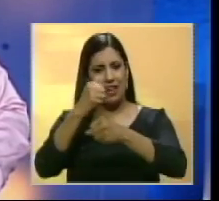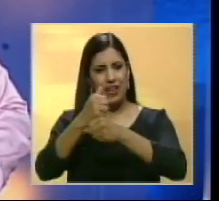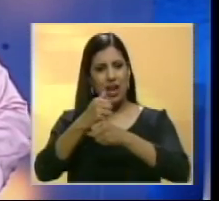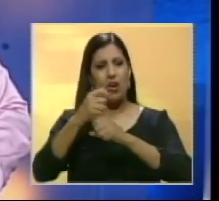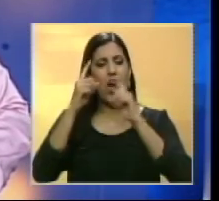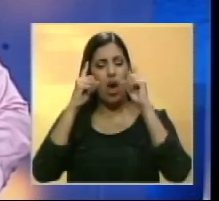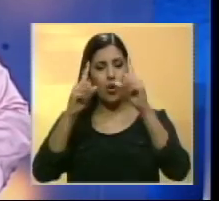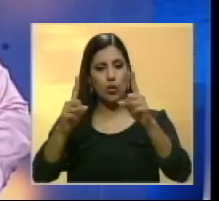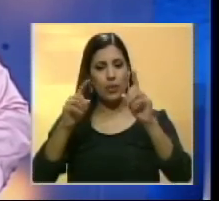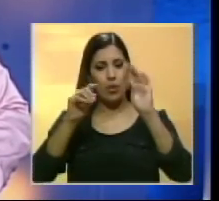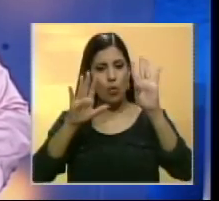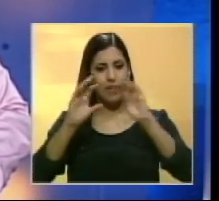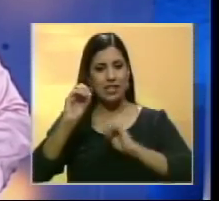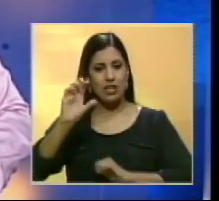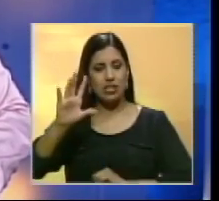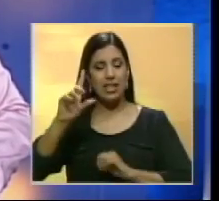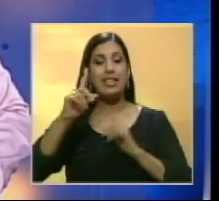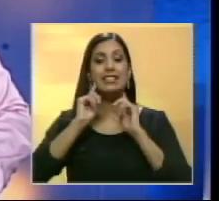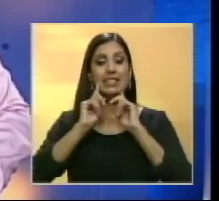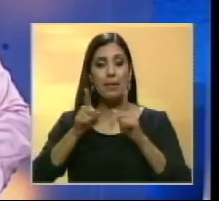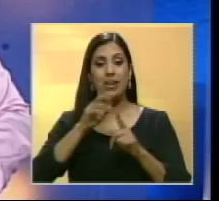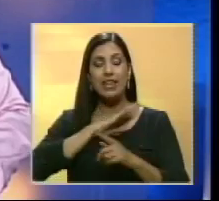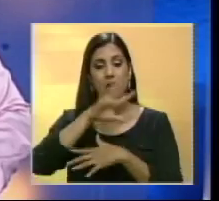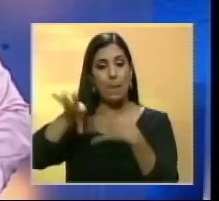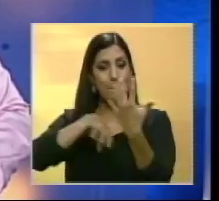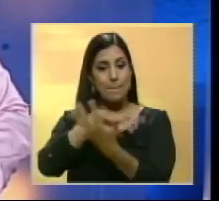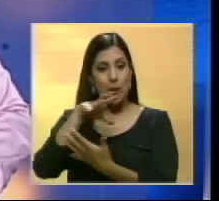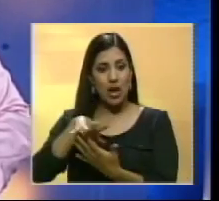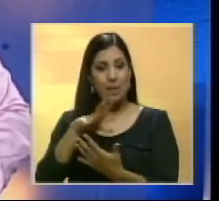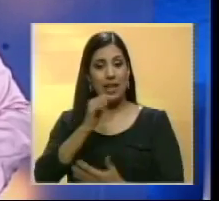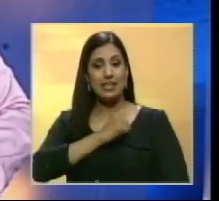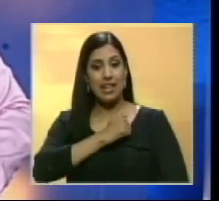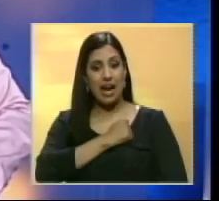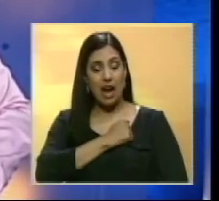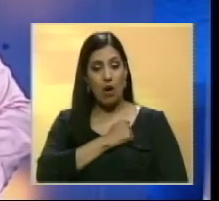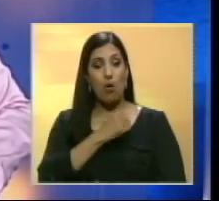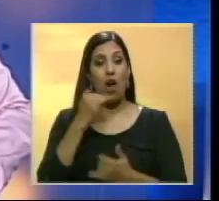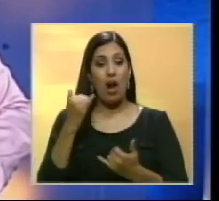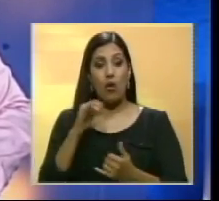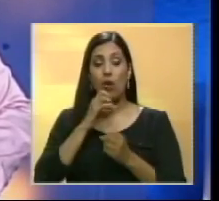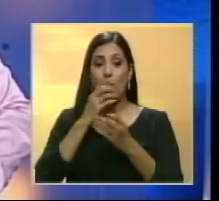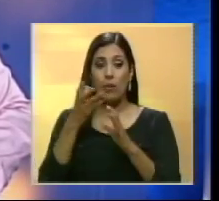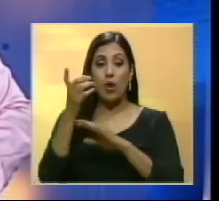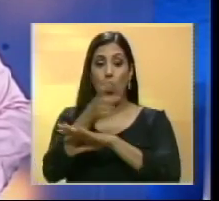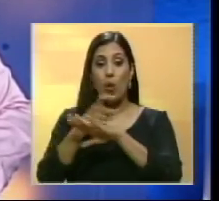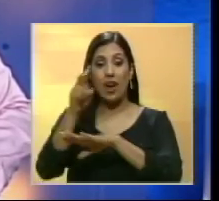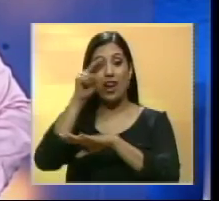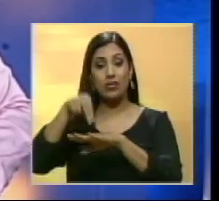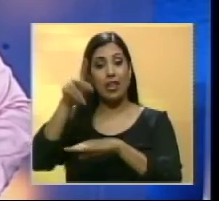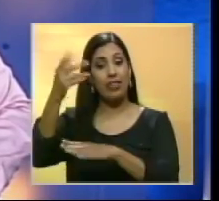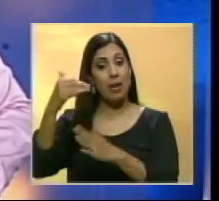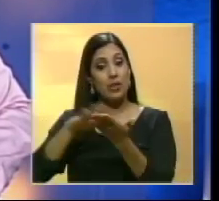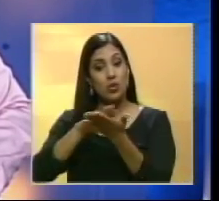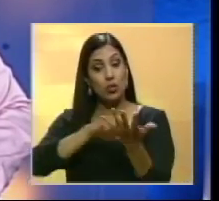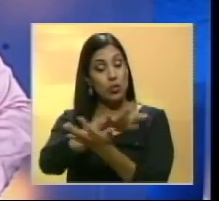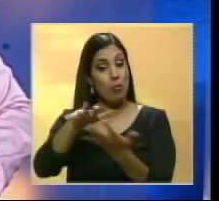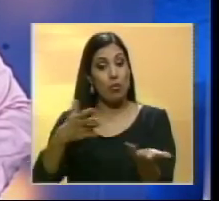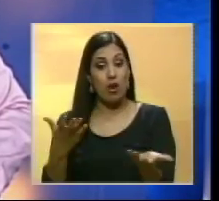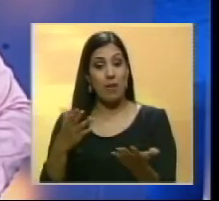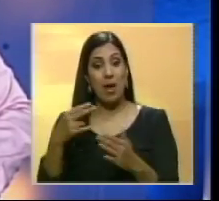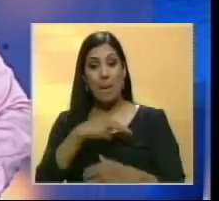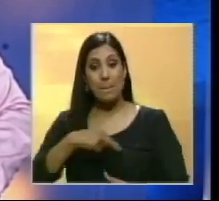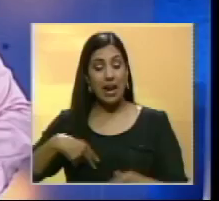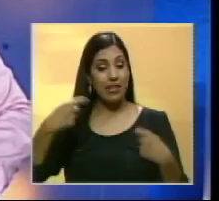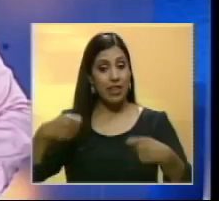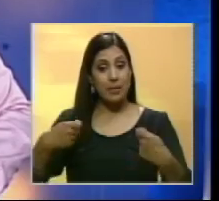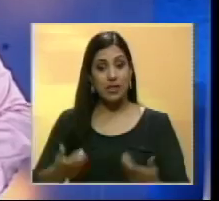Cota 905 y en el cementerio que cometen delitos en Chacao. Exhortó al gobierno nacional a resolver el problema de las